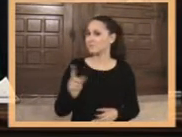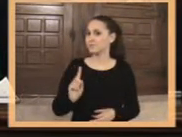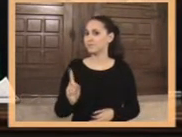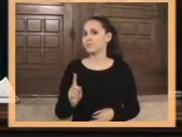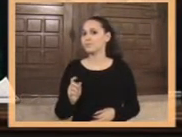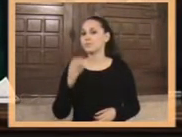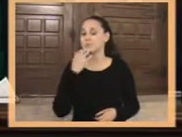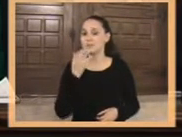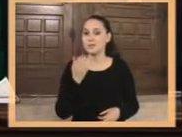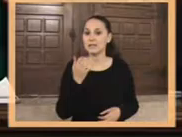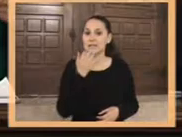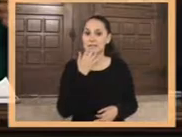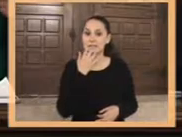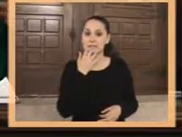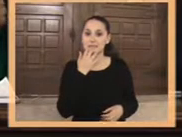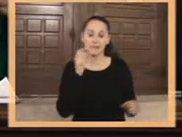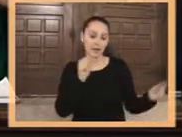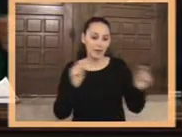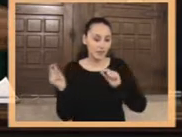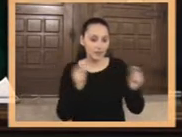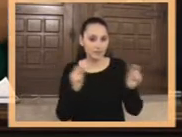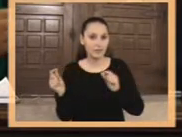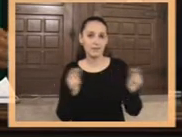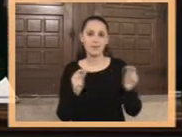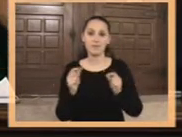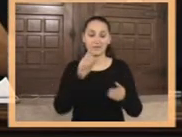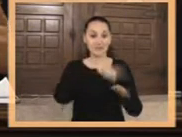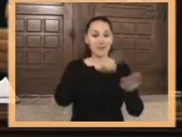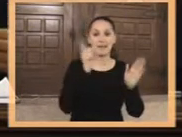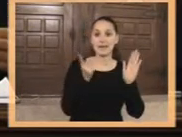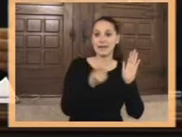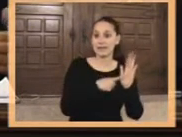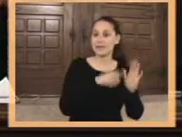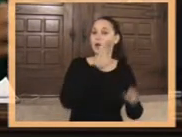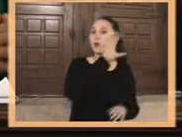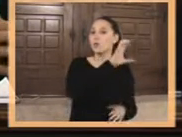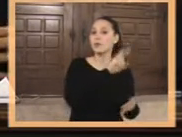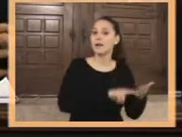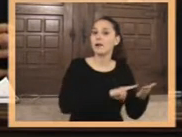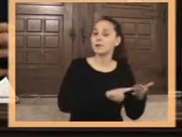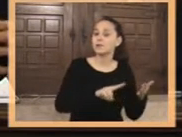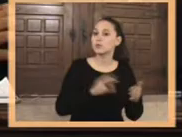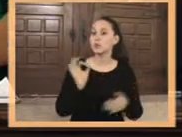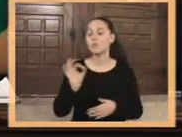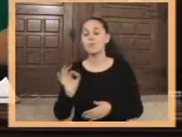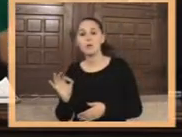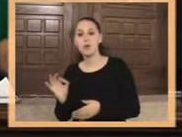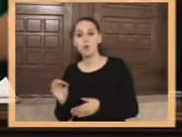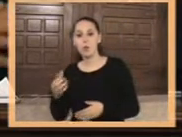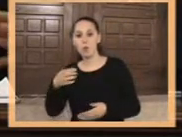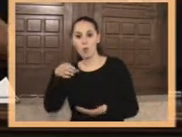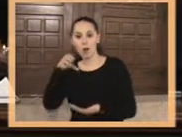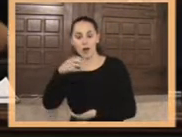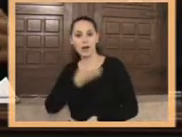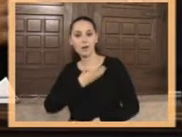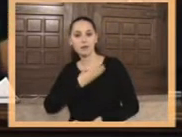ley, la ley económica que tiene que regir a las comunidades autónomas y a los ayuntamientos, si ahí se establece que en vez de cobrar por